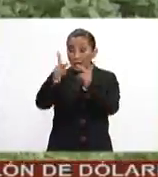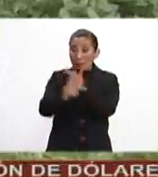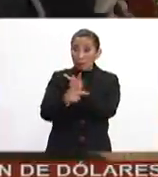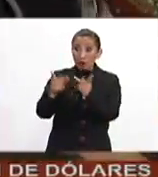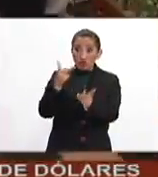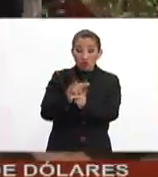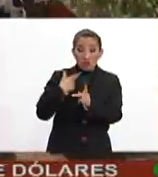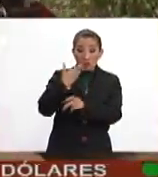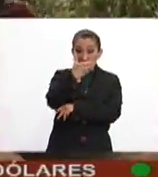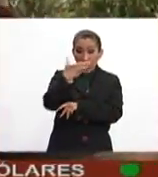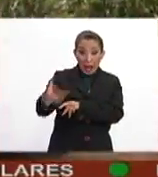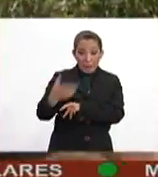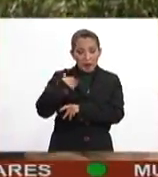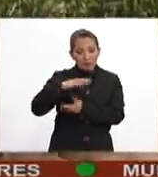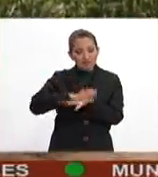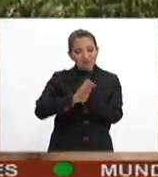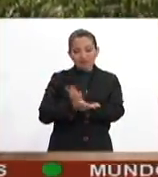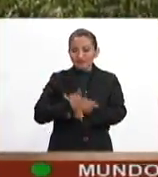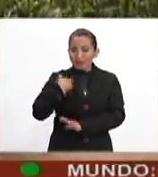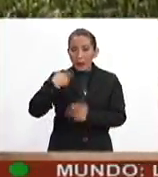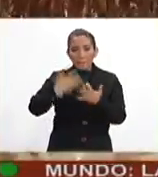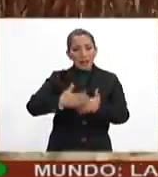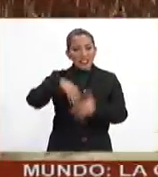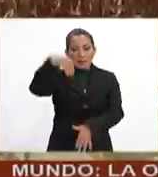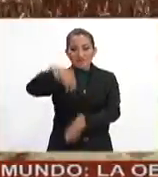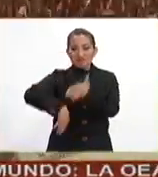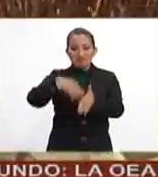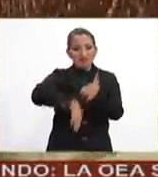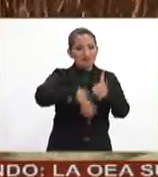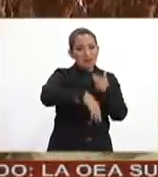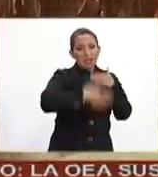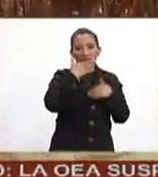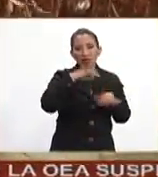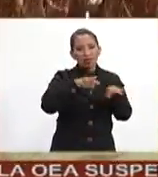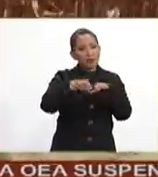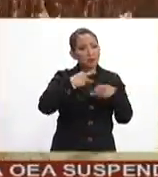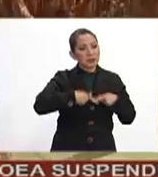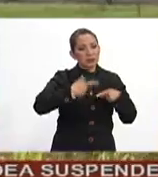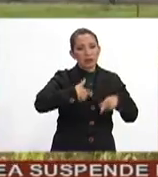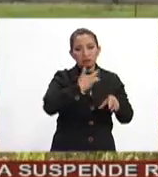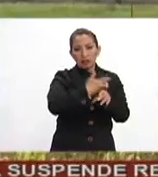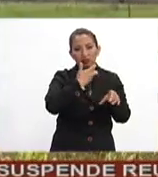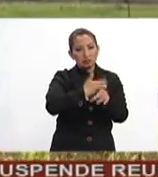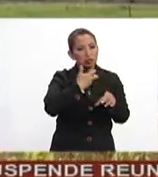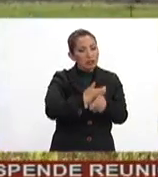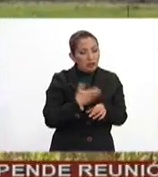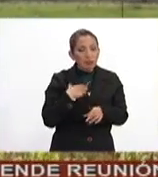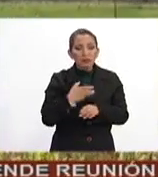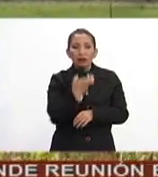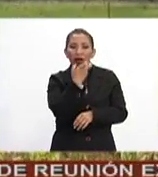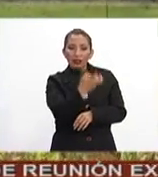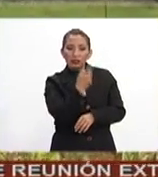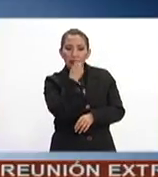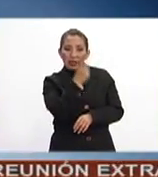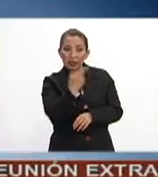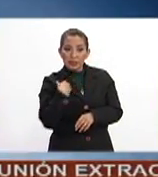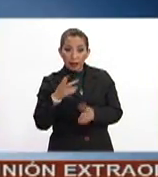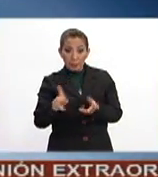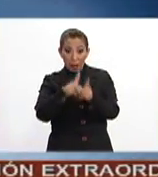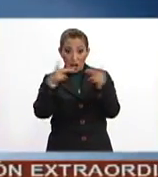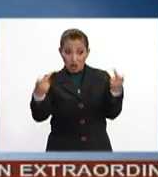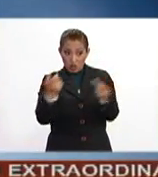productos agrícolas se traduciría en empresas en quiebra y desempleo para los Estados Unidos. Por esta razón, dice el